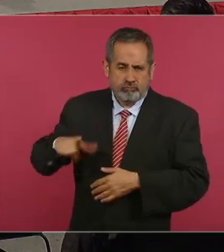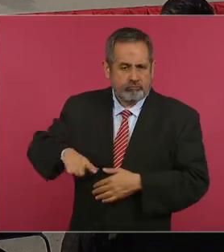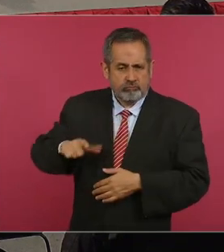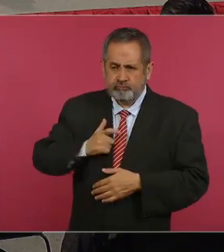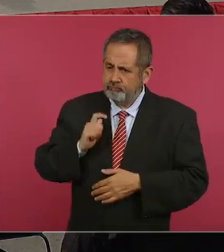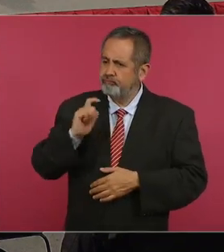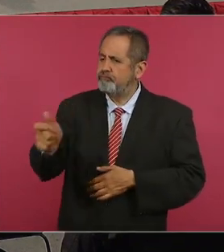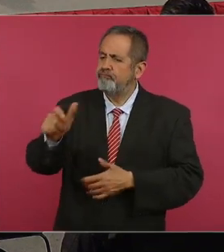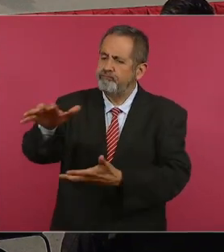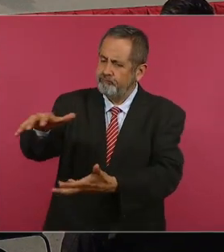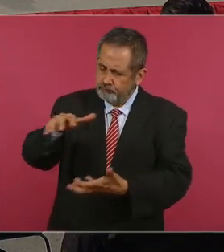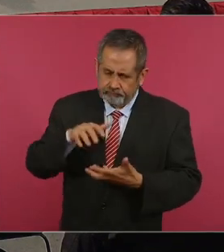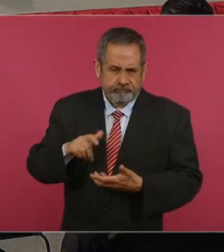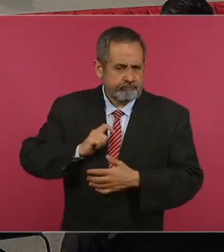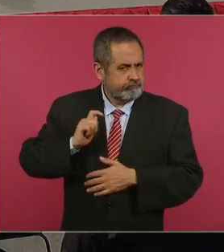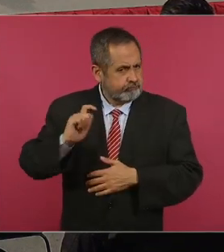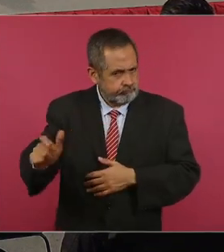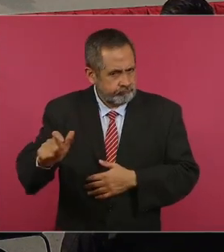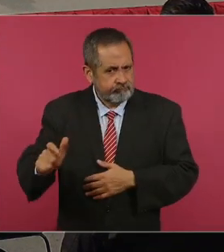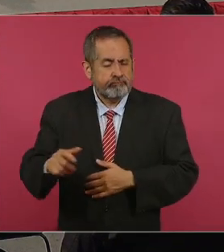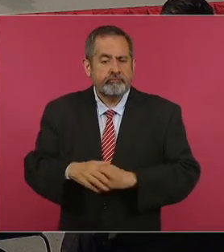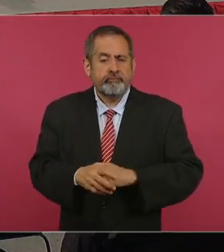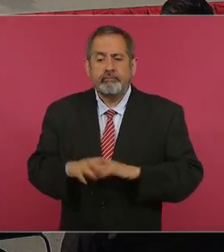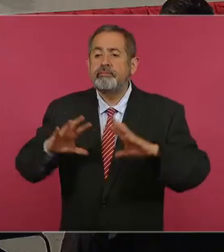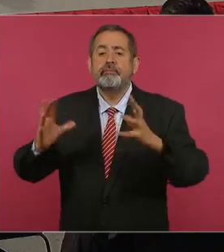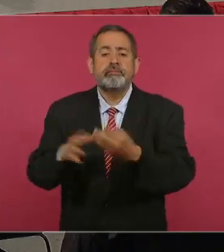Los campesinos son